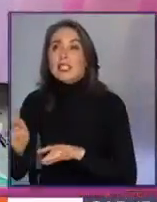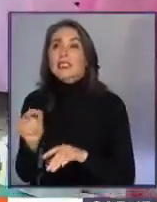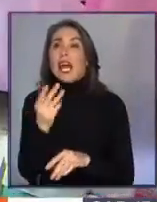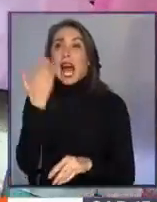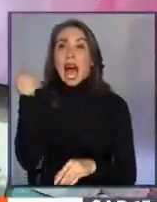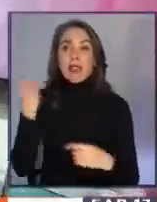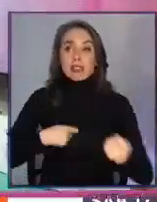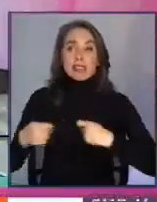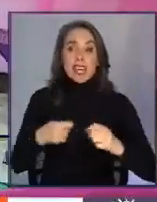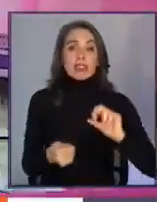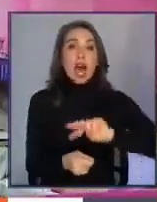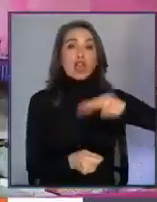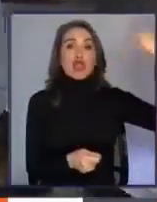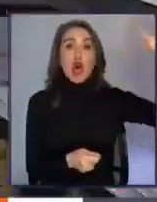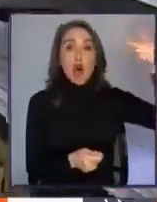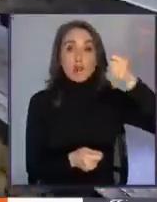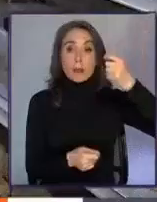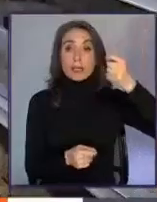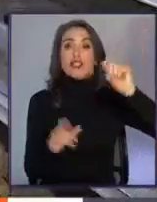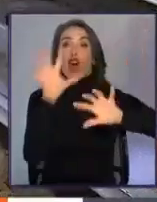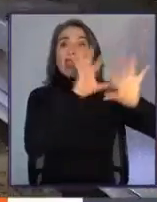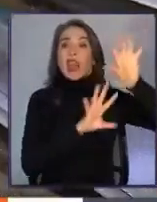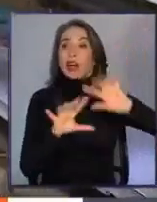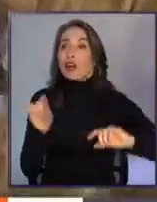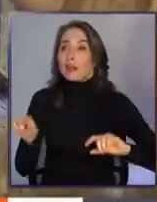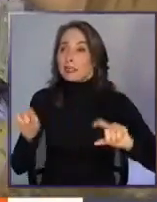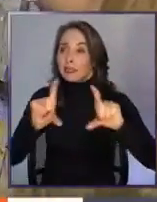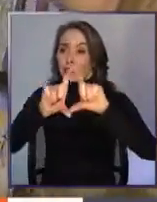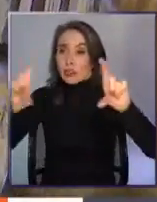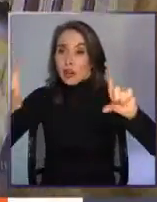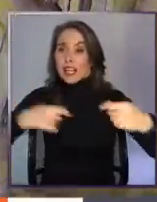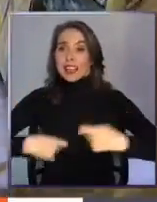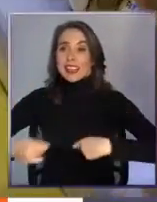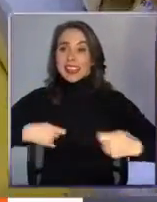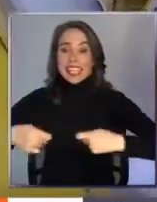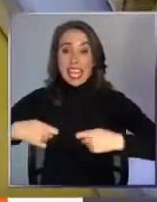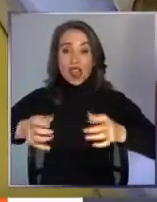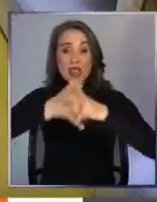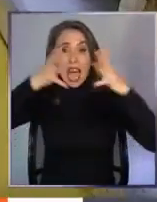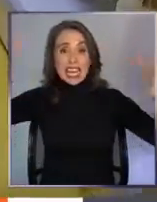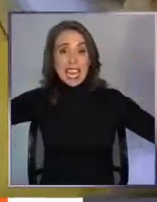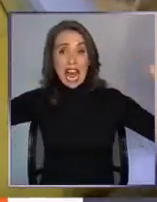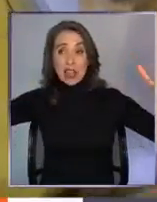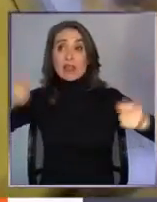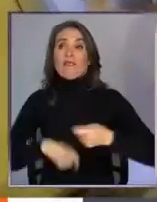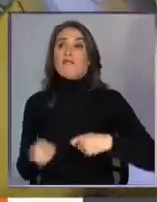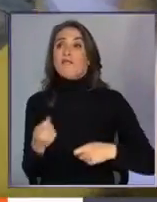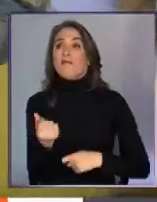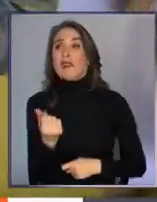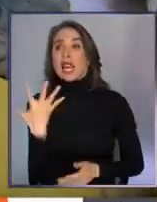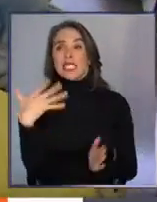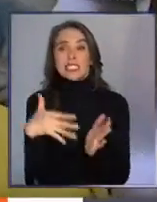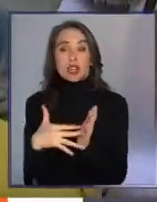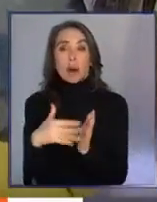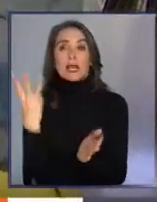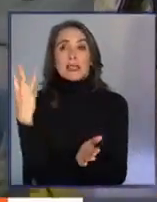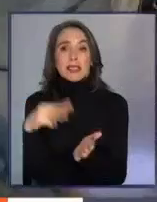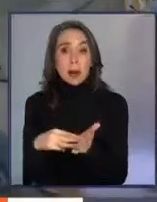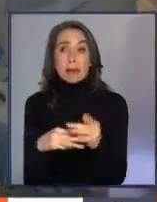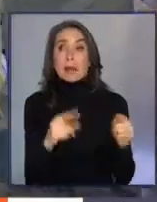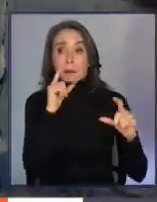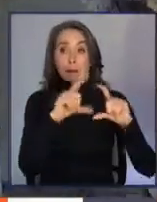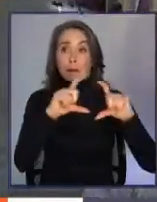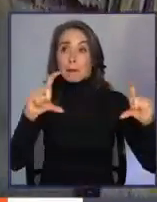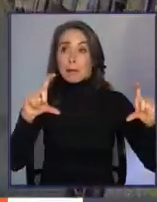doble en las tiendas como de decoración. Mira, estos letreros, por ejemplo, están en las tiendas grandes. Esto te saldría como 5 lucas, 3 lucas. Mira este,